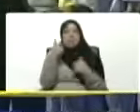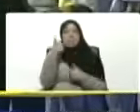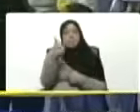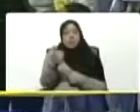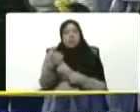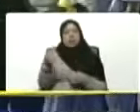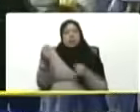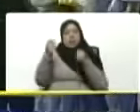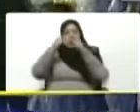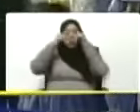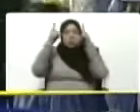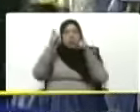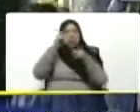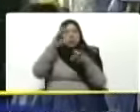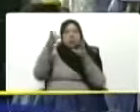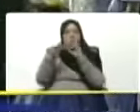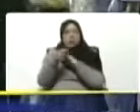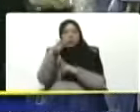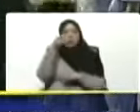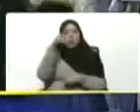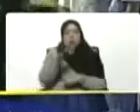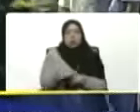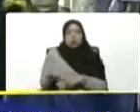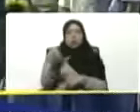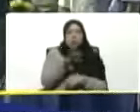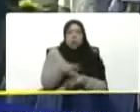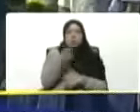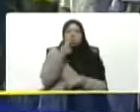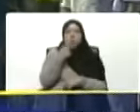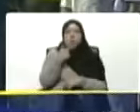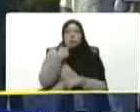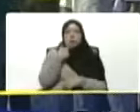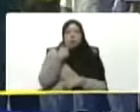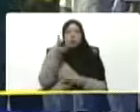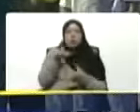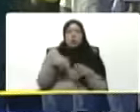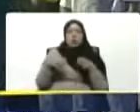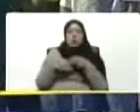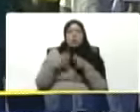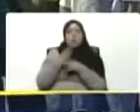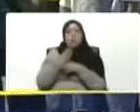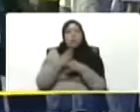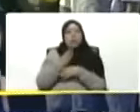milagro, convertir un sector popular, icónico, donde estuvo el Grupo Madera,